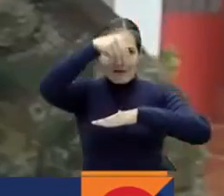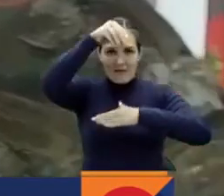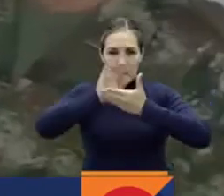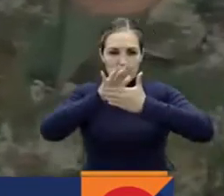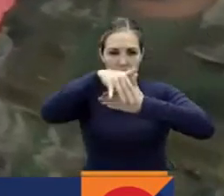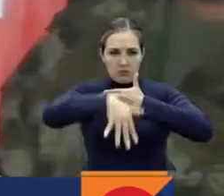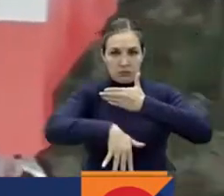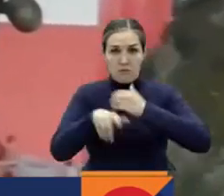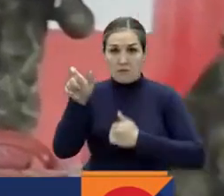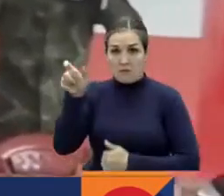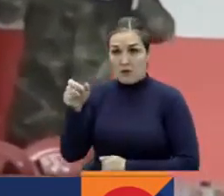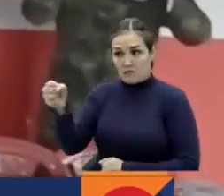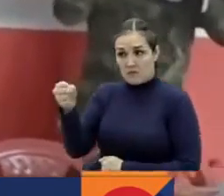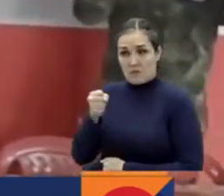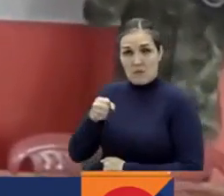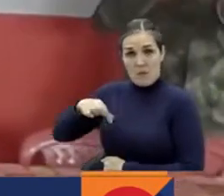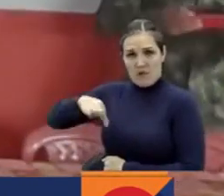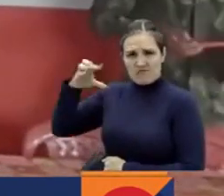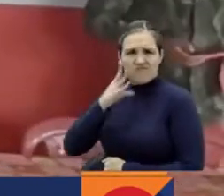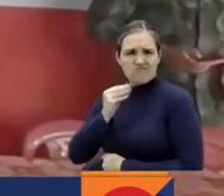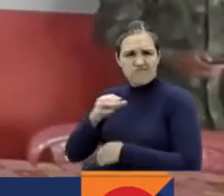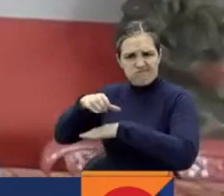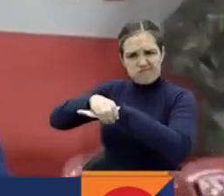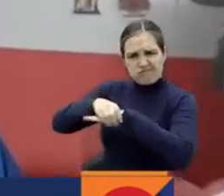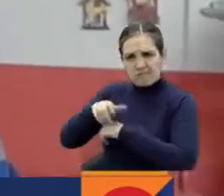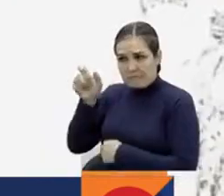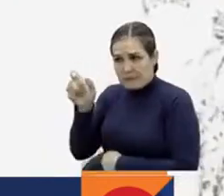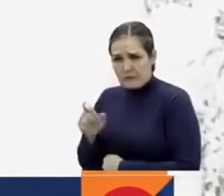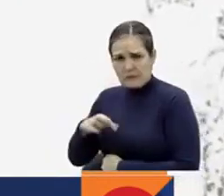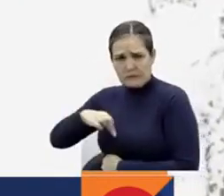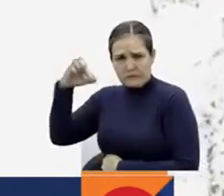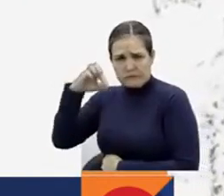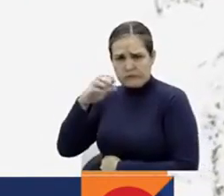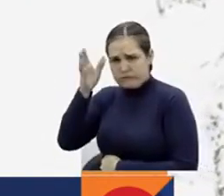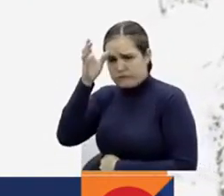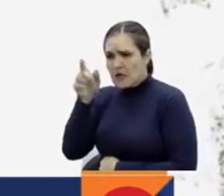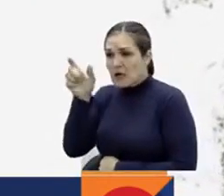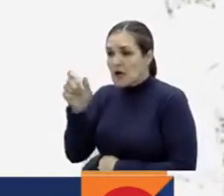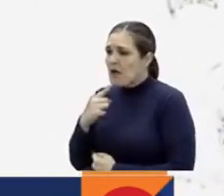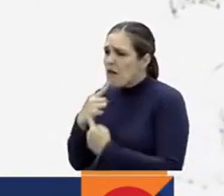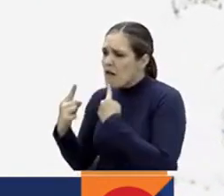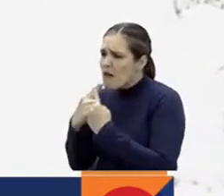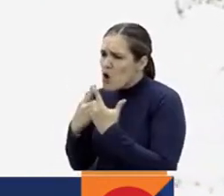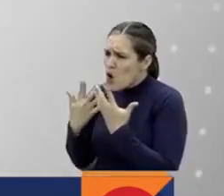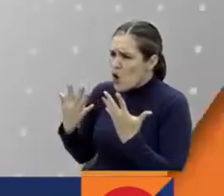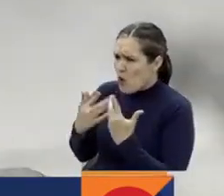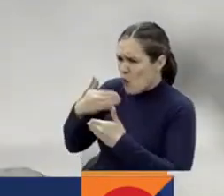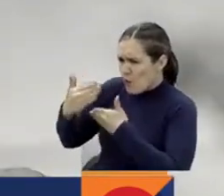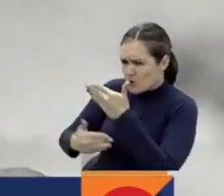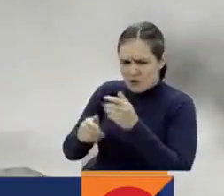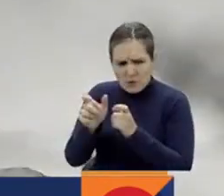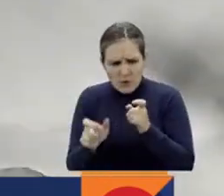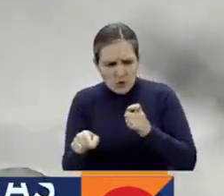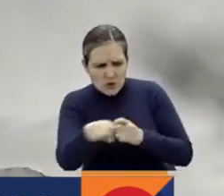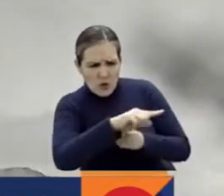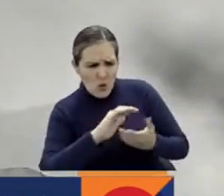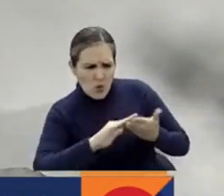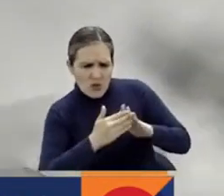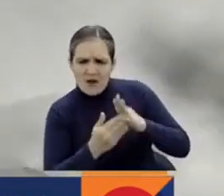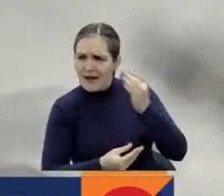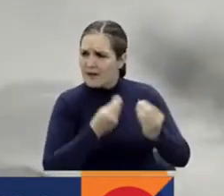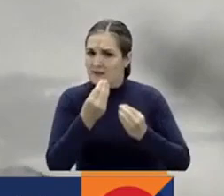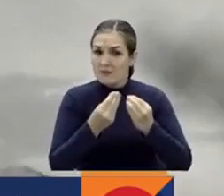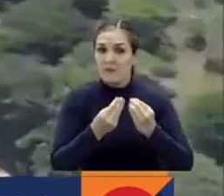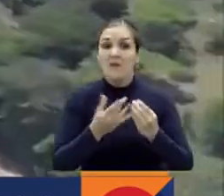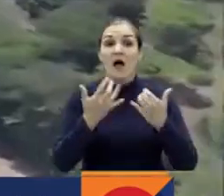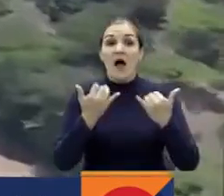experto explicamos las razones por las que las autoridades insisten en las evacuaciones preventivas. Avalancha de lodo,